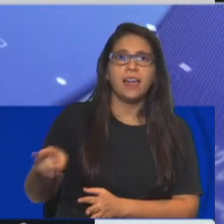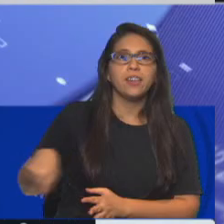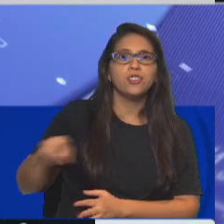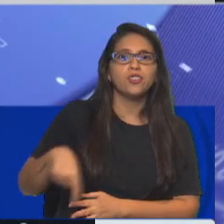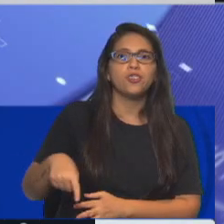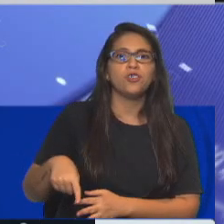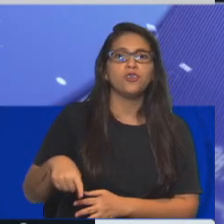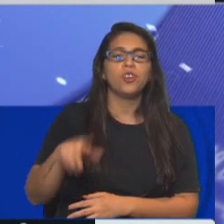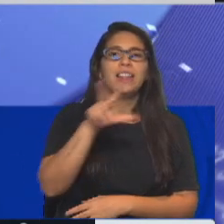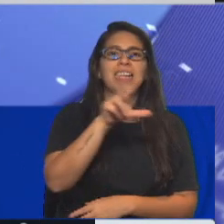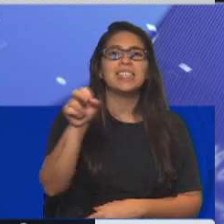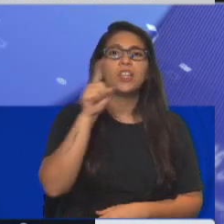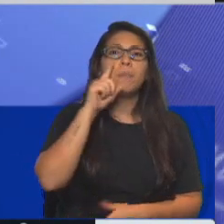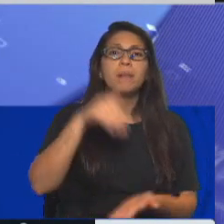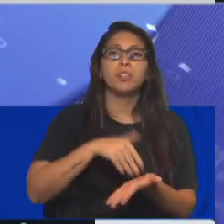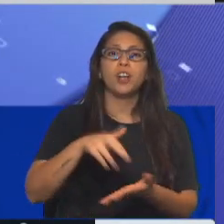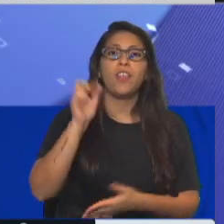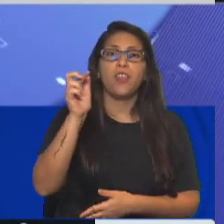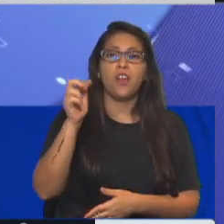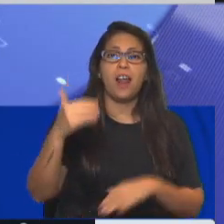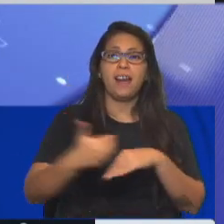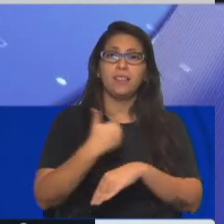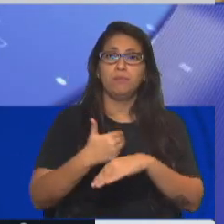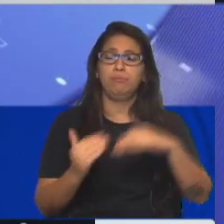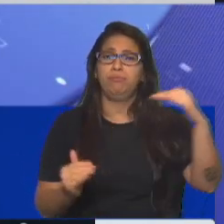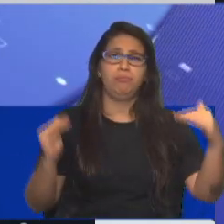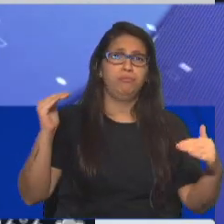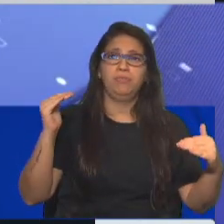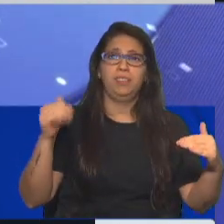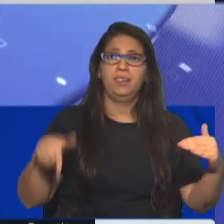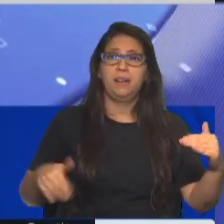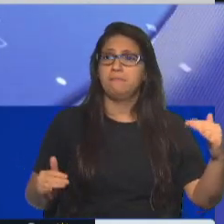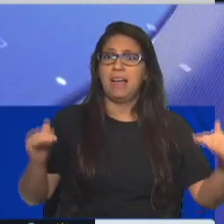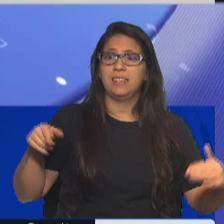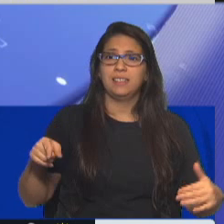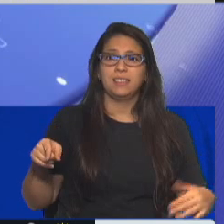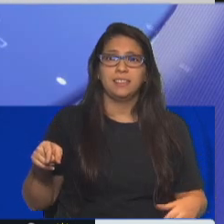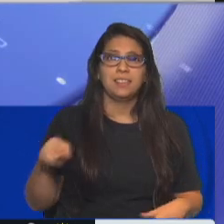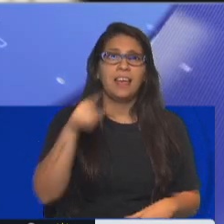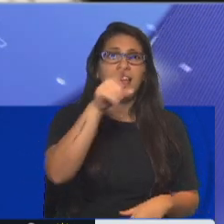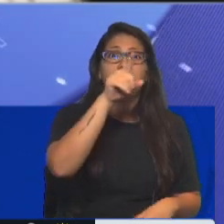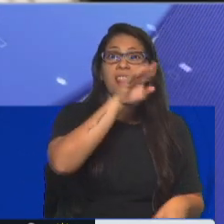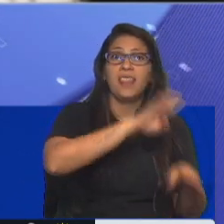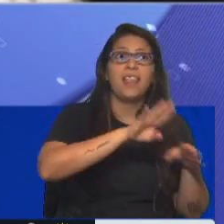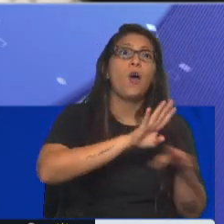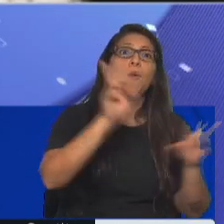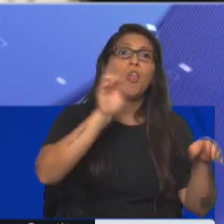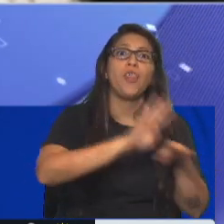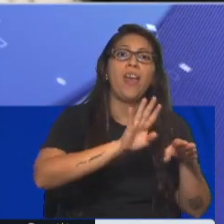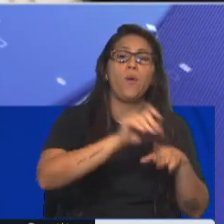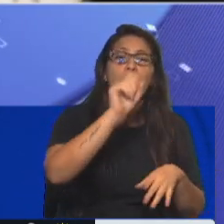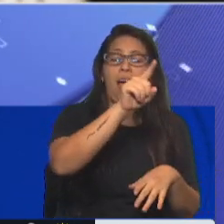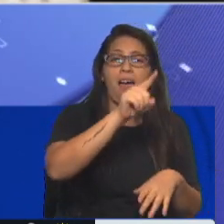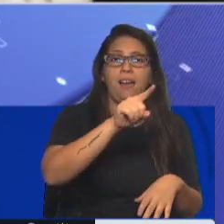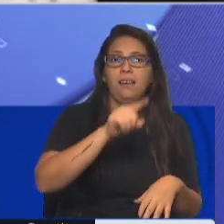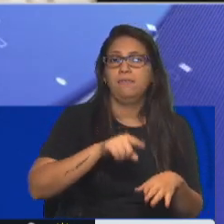comercial de $300.000 millones con Estados Unidos, es el mayor déficit que tiene Estados Unidos hoy a nivel global es con